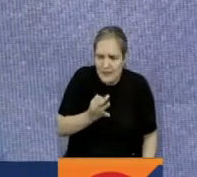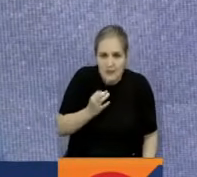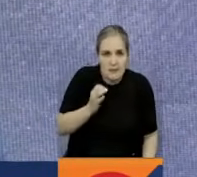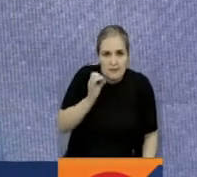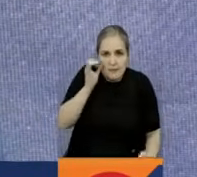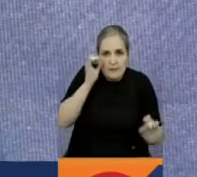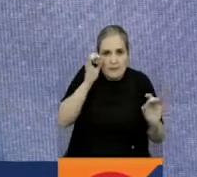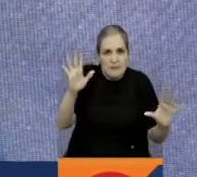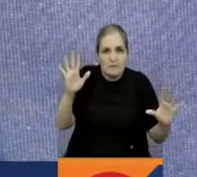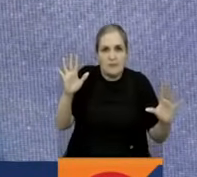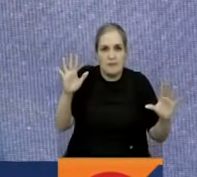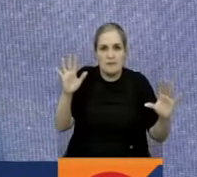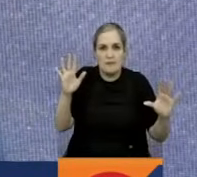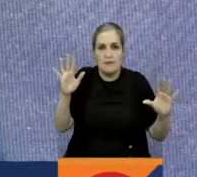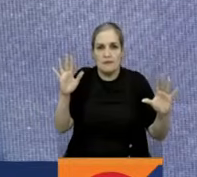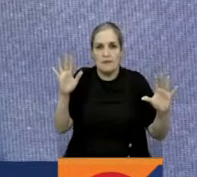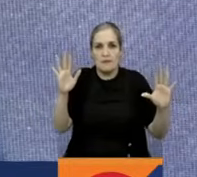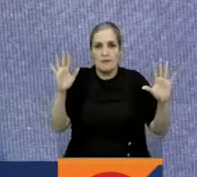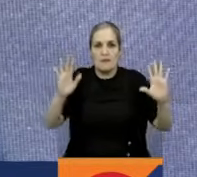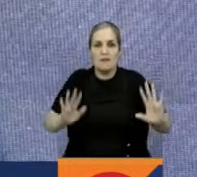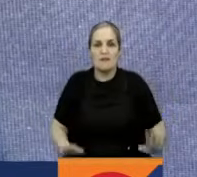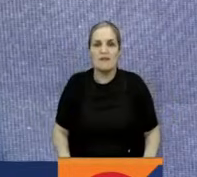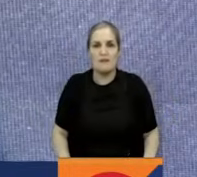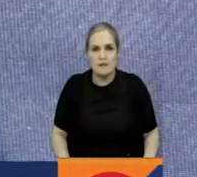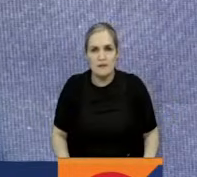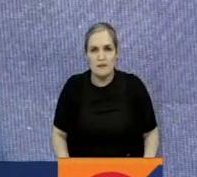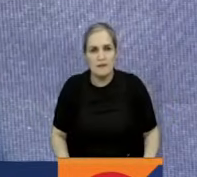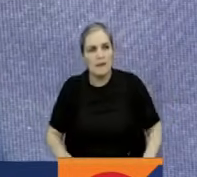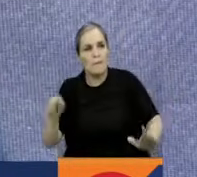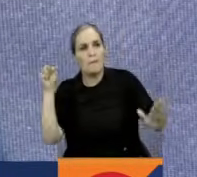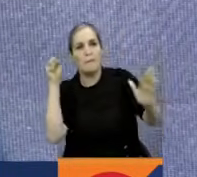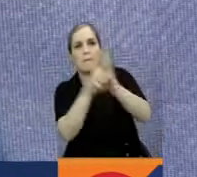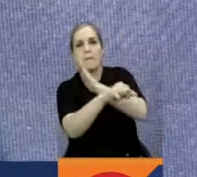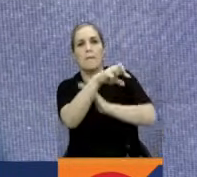Brutal. ¿Quién mató al señor Pisano?